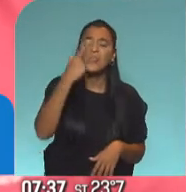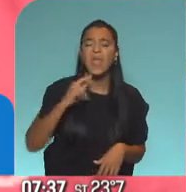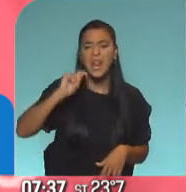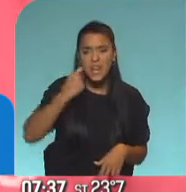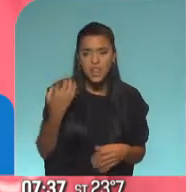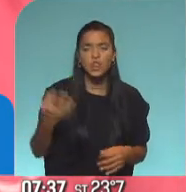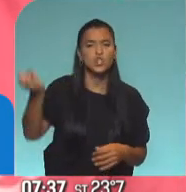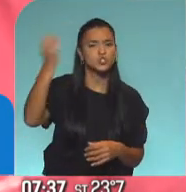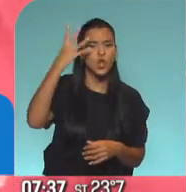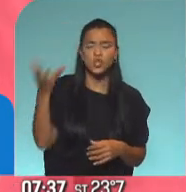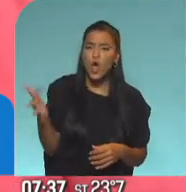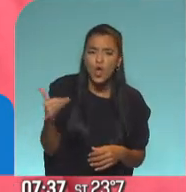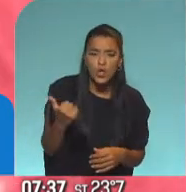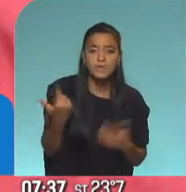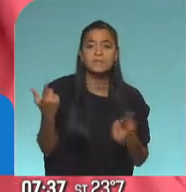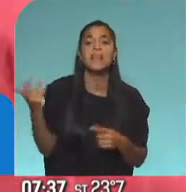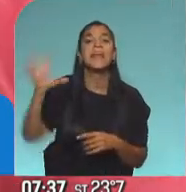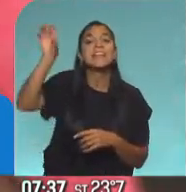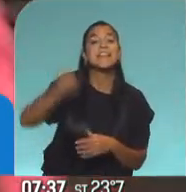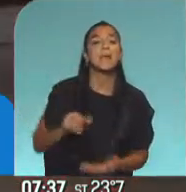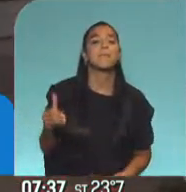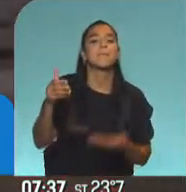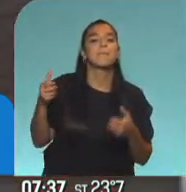días de sol. Así que bueno, lo traje para que salga en la tele.